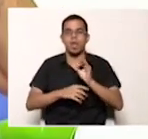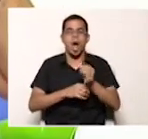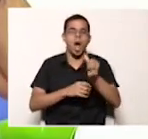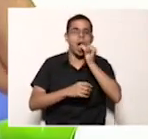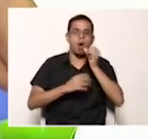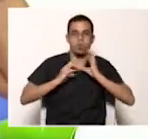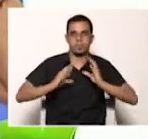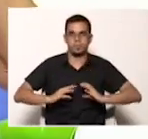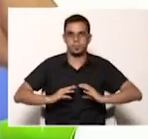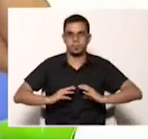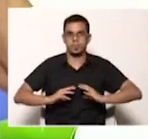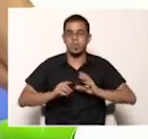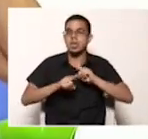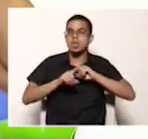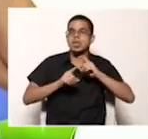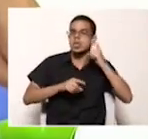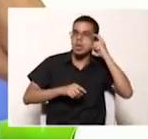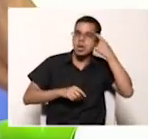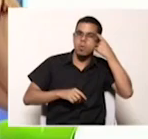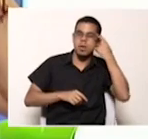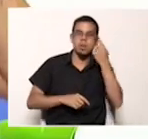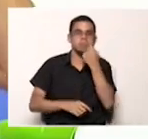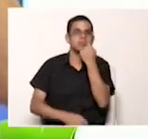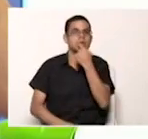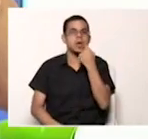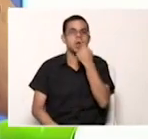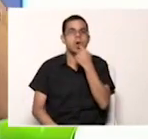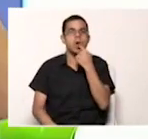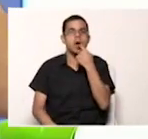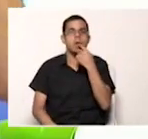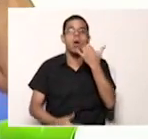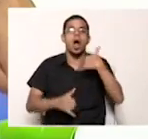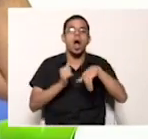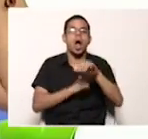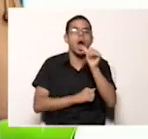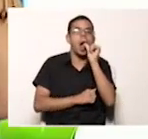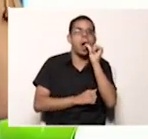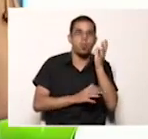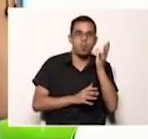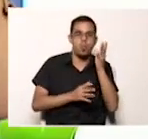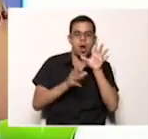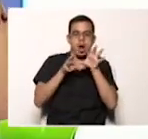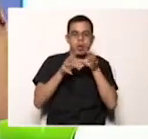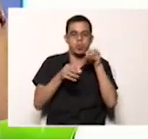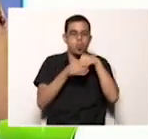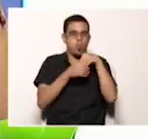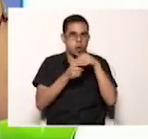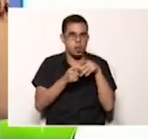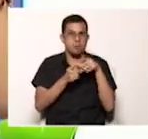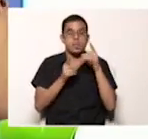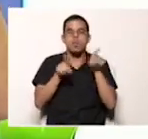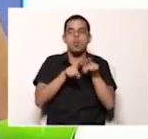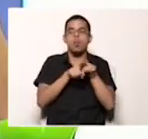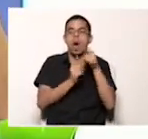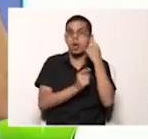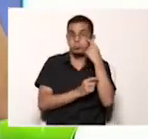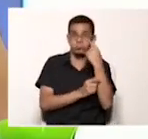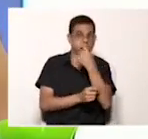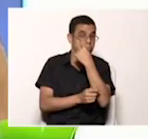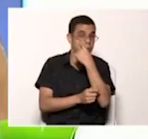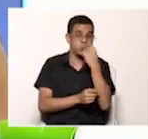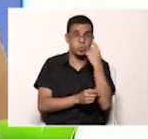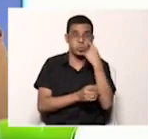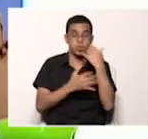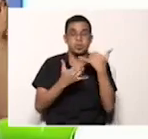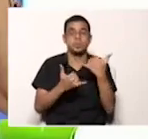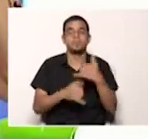ojo siempre está húmedo para poder orbitar y por eso se va resecando y nos coloca los